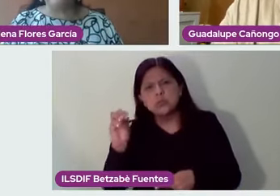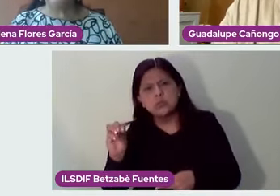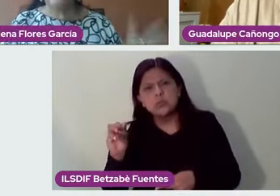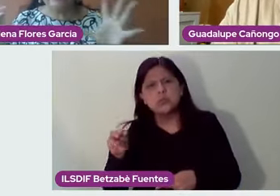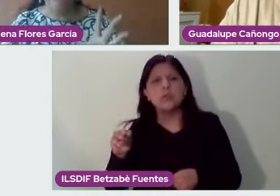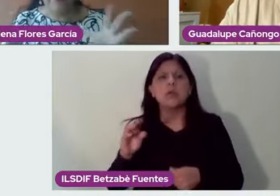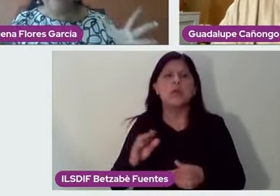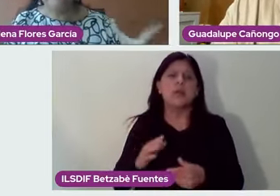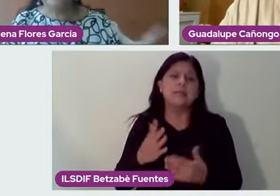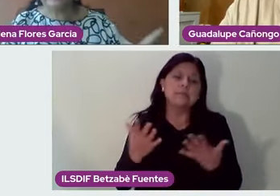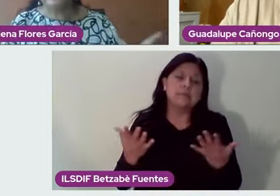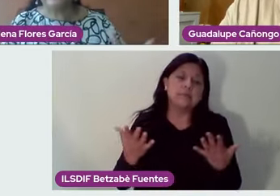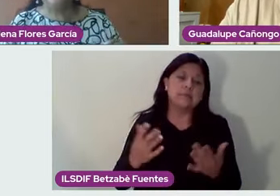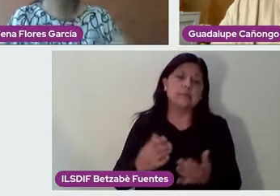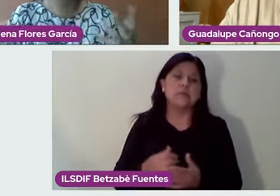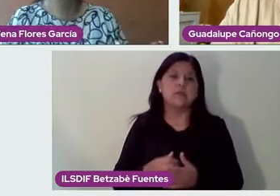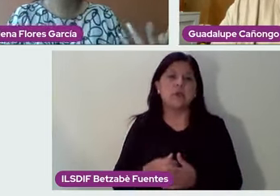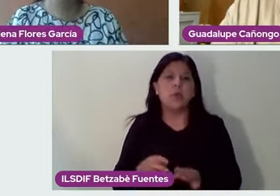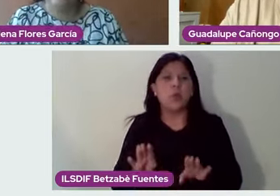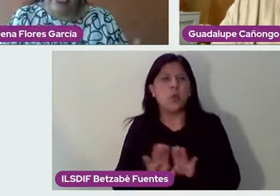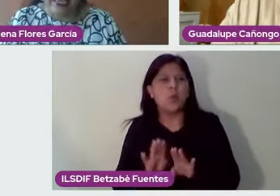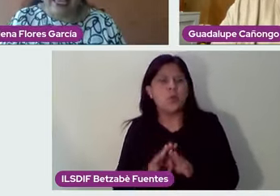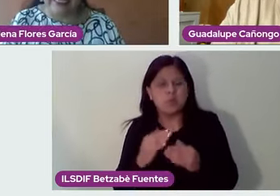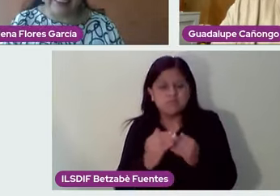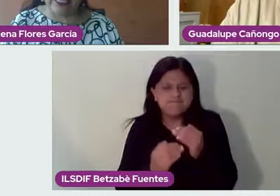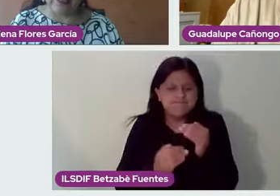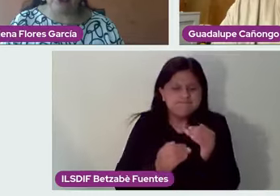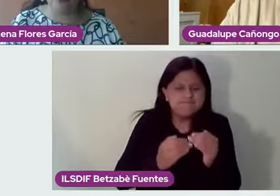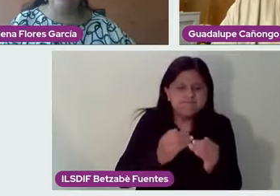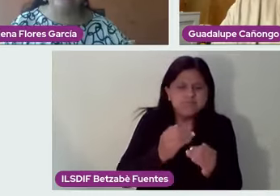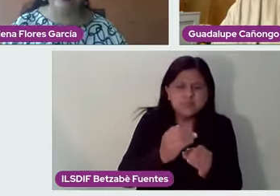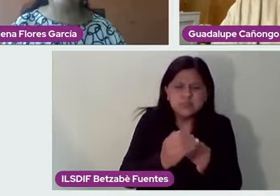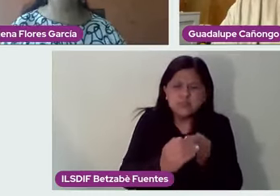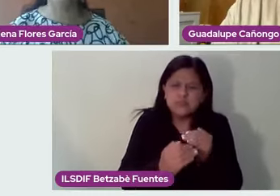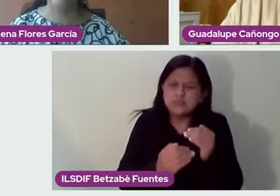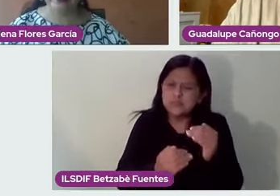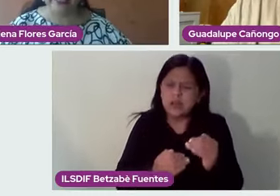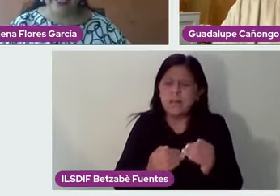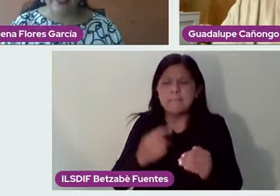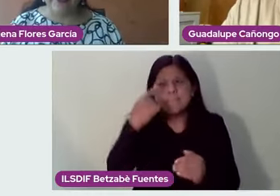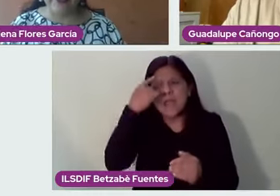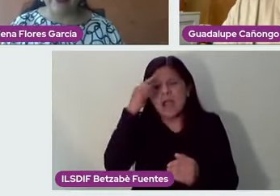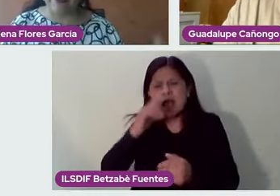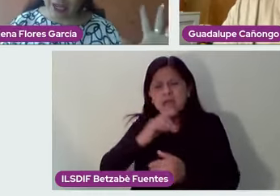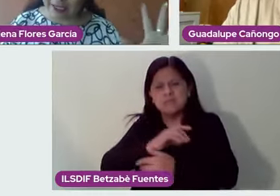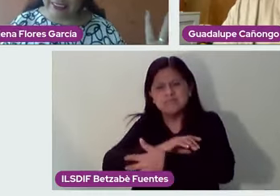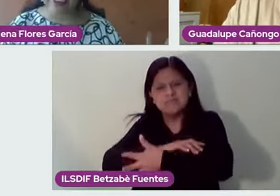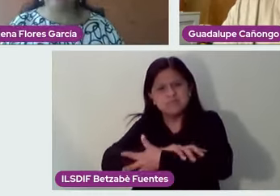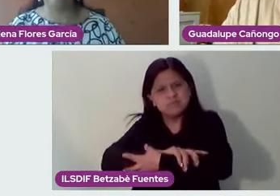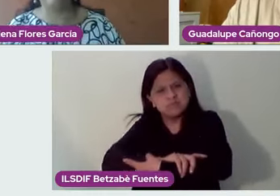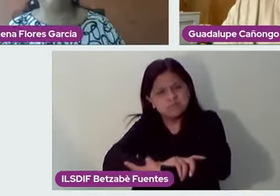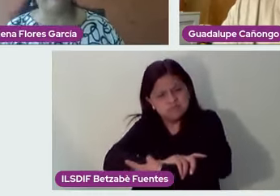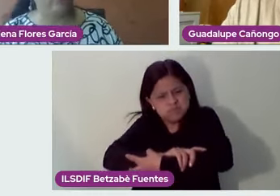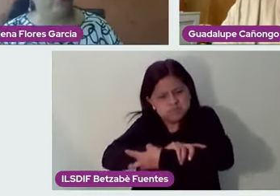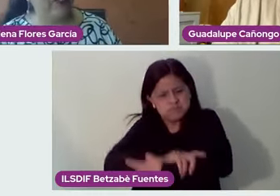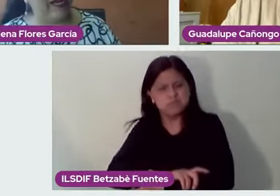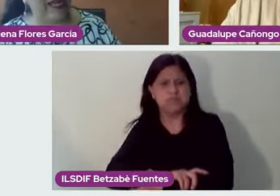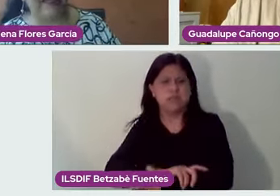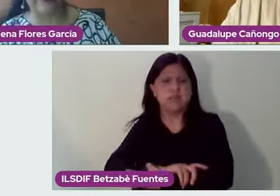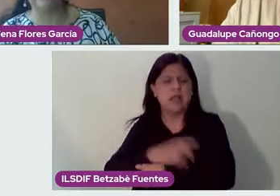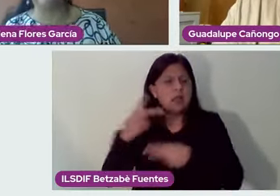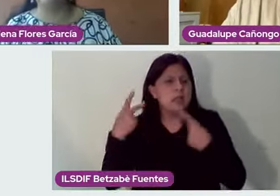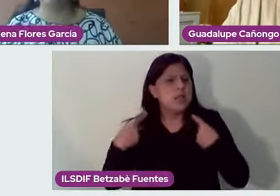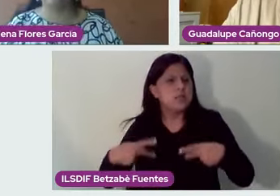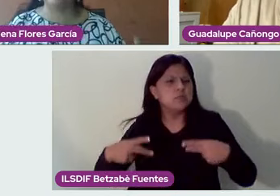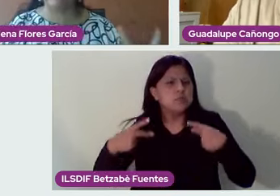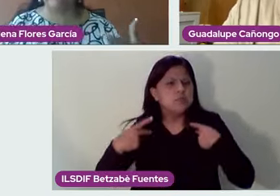Híjole, si no hemos trascendido todavía en esta solidaridad. Por allí sacó INAPAM un